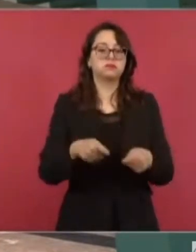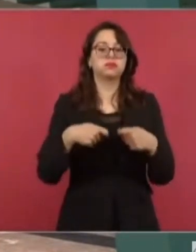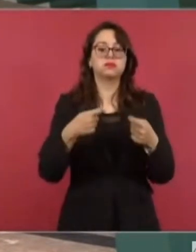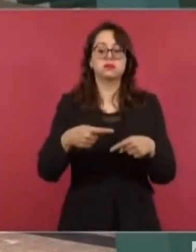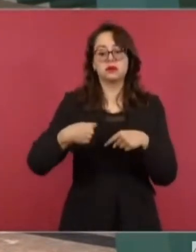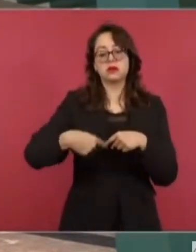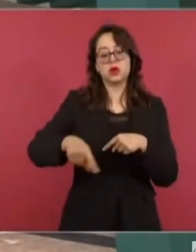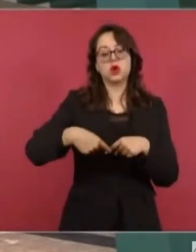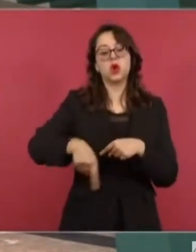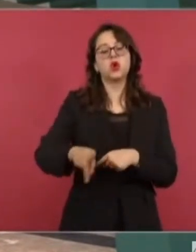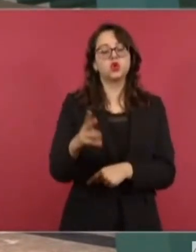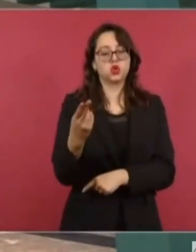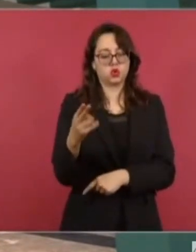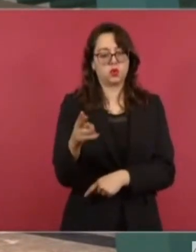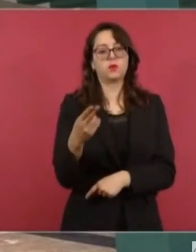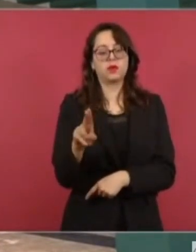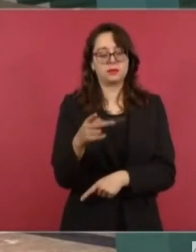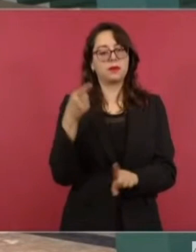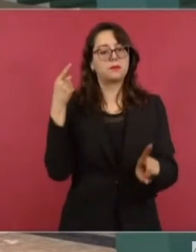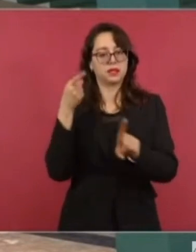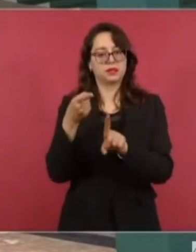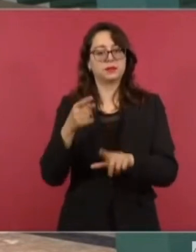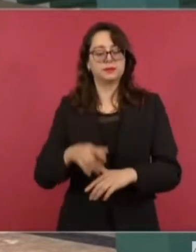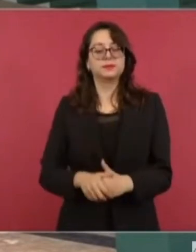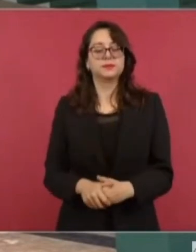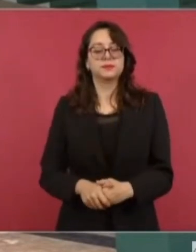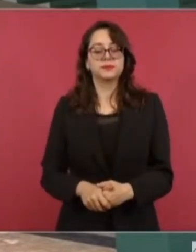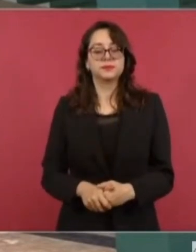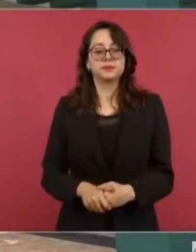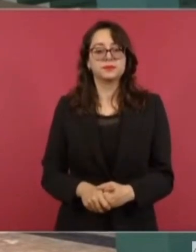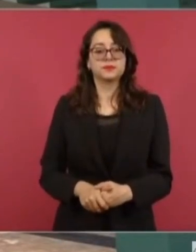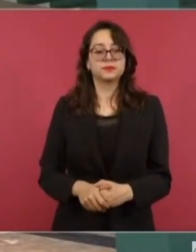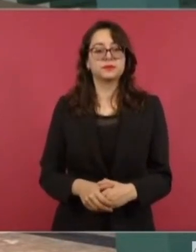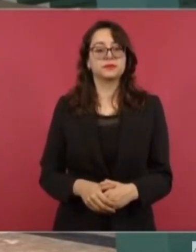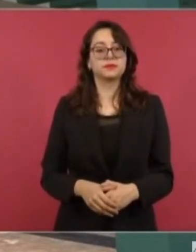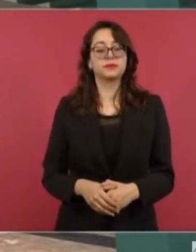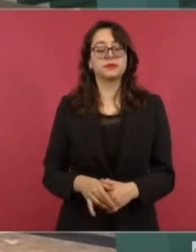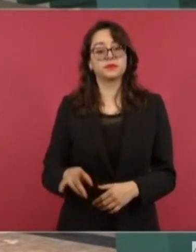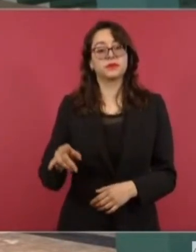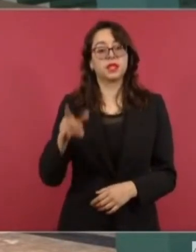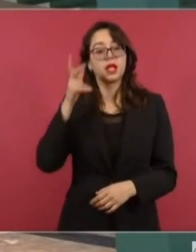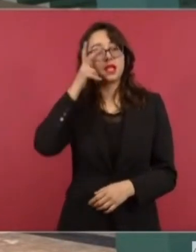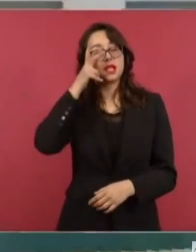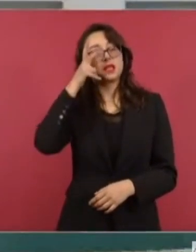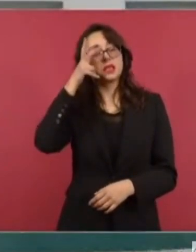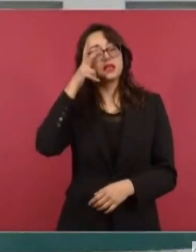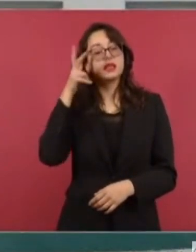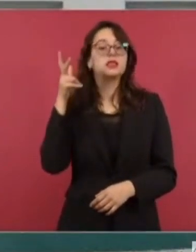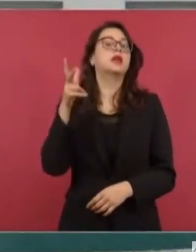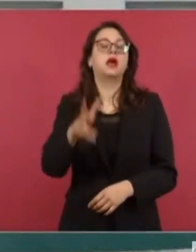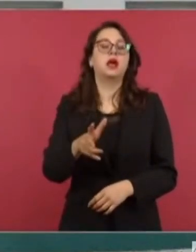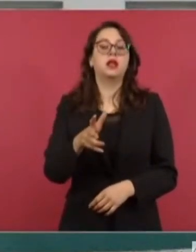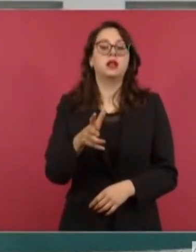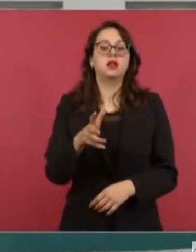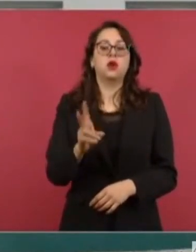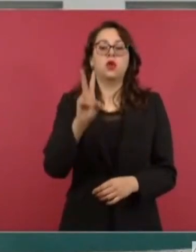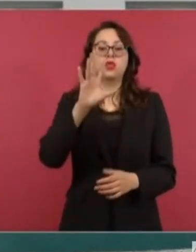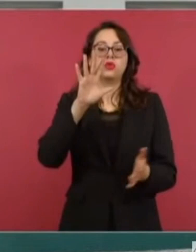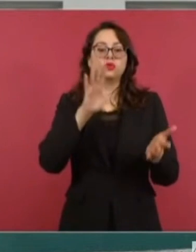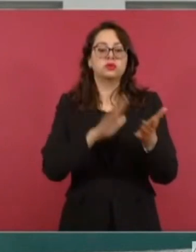en el mes de noviembre en el estado de Quintana Roo. En el estado de Hidalgo se cuenta con